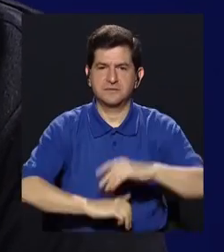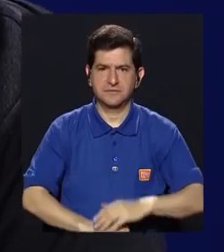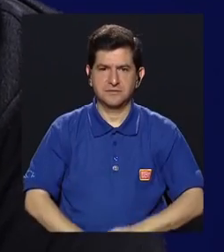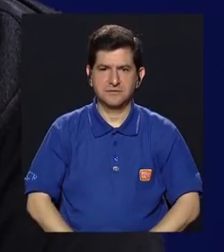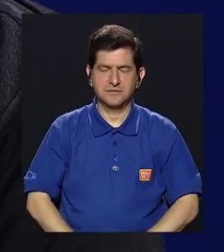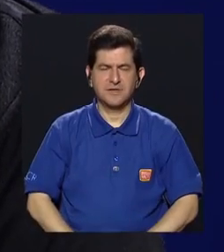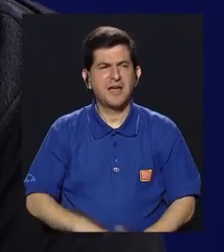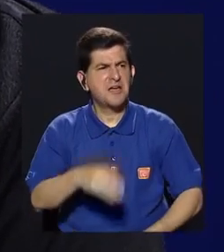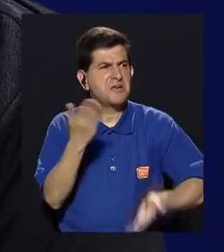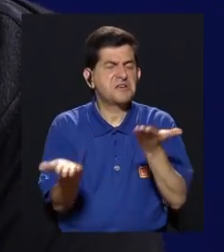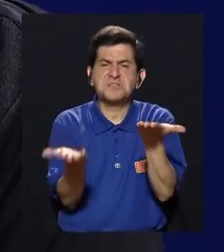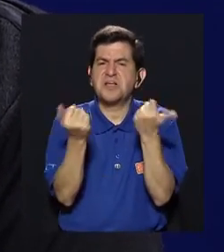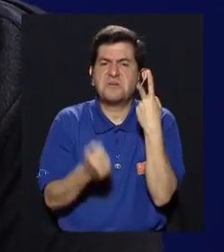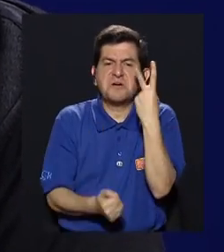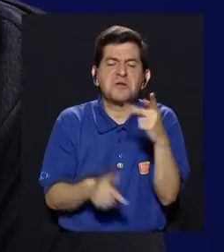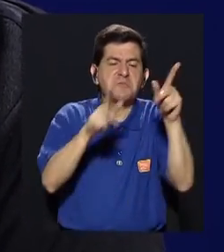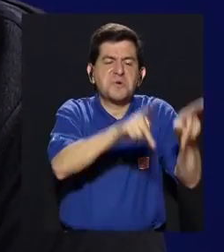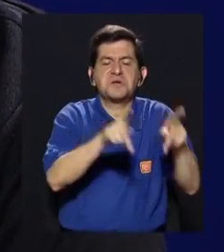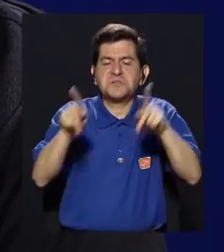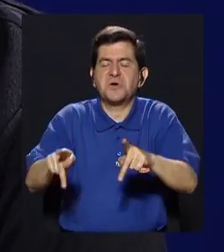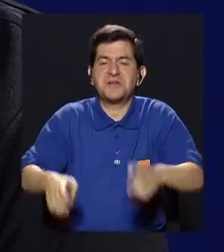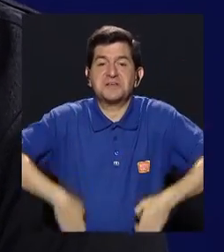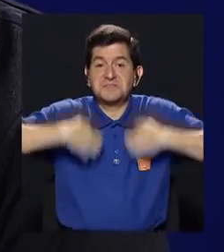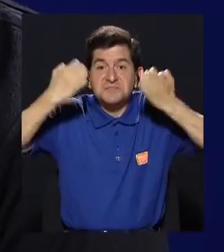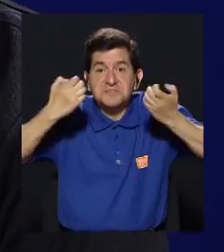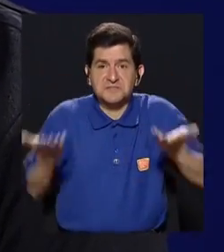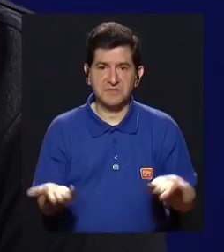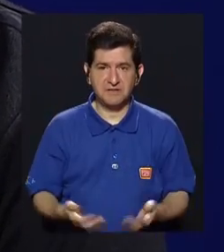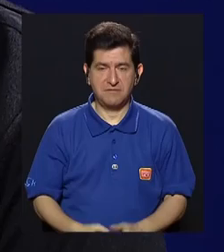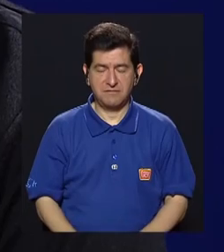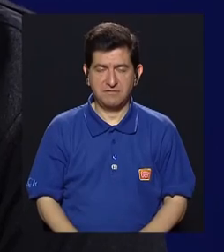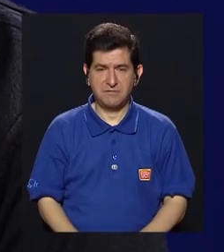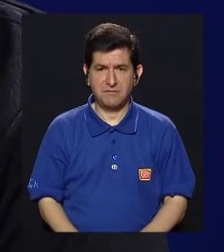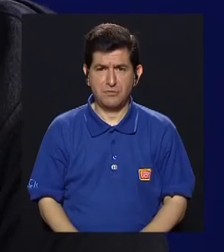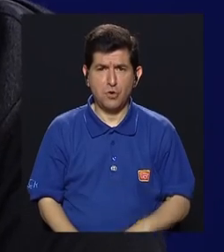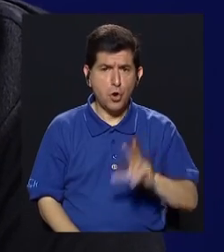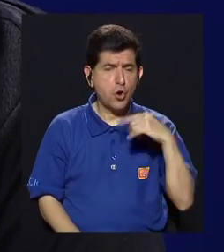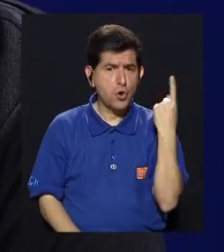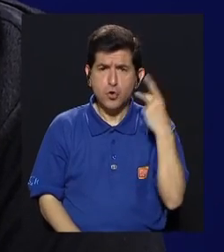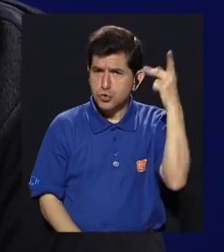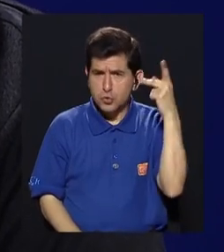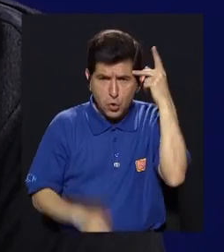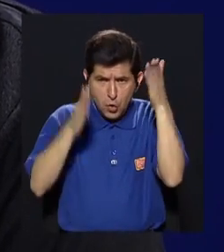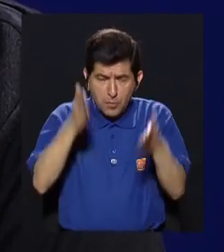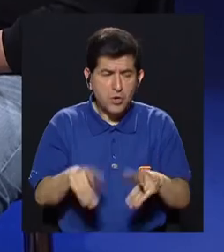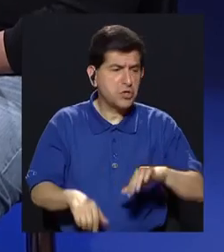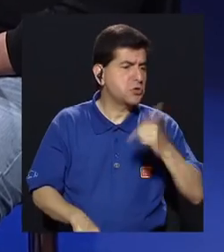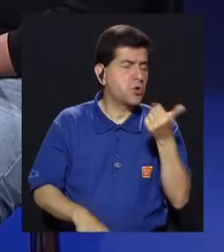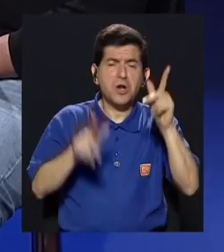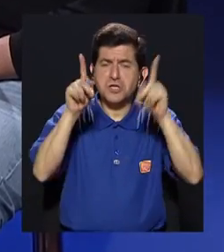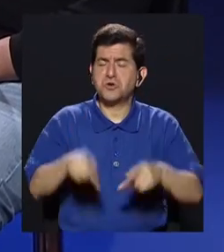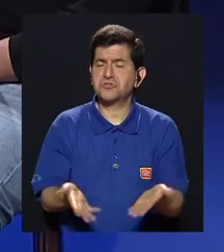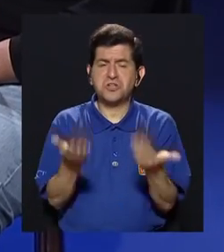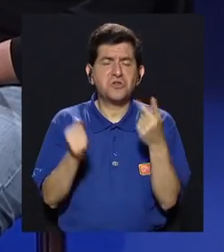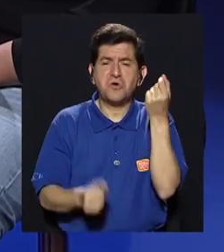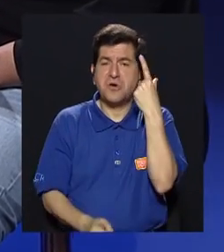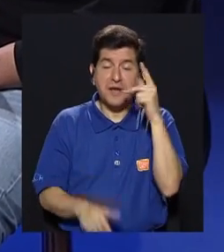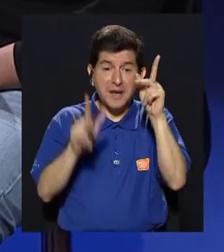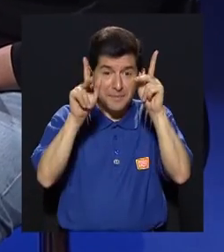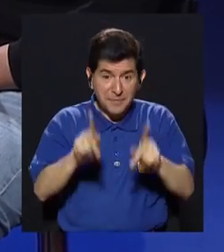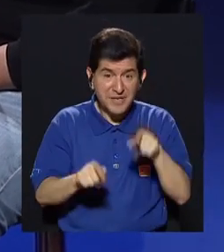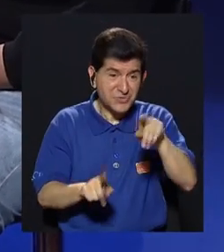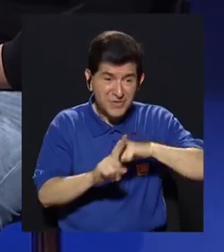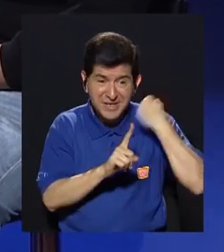país como que no queremos ver que esta gente existe verdad como que no sólo los políticos sino que los demás no queremos entender